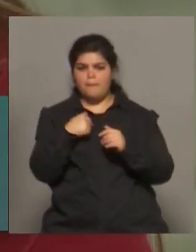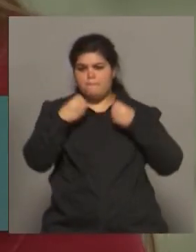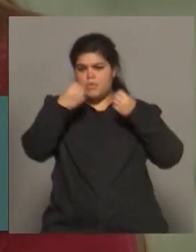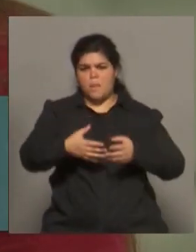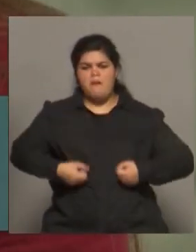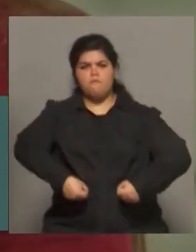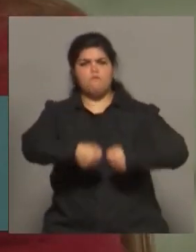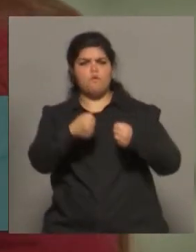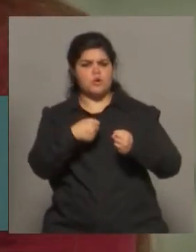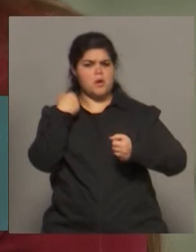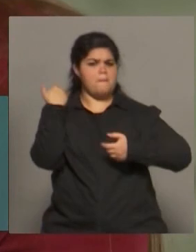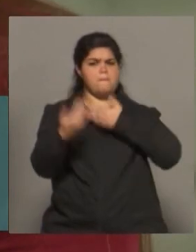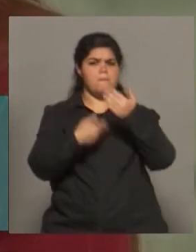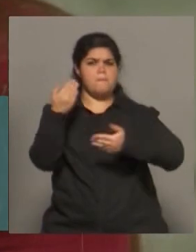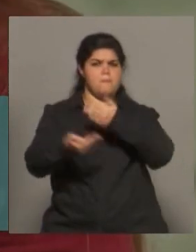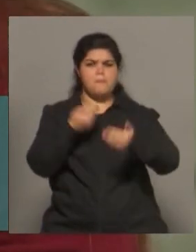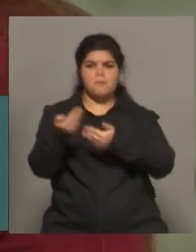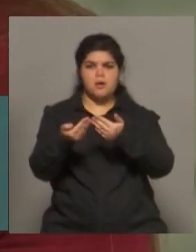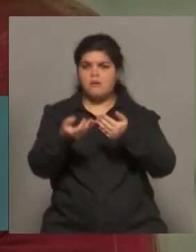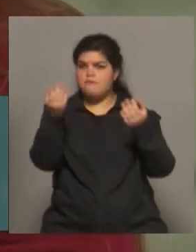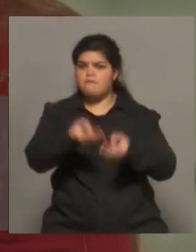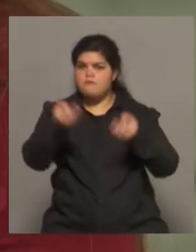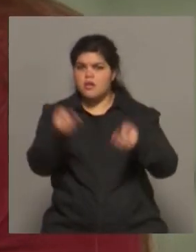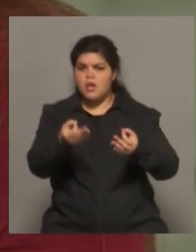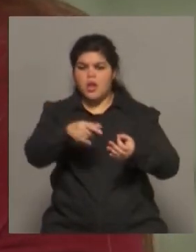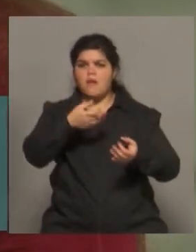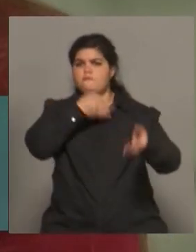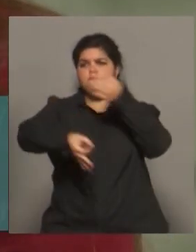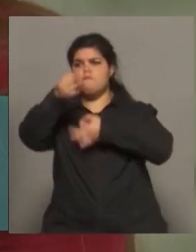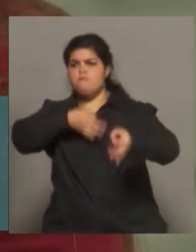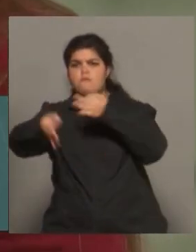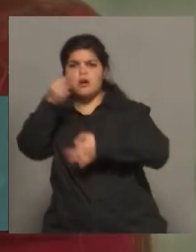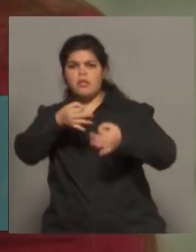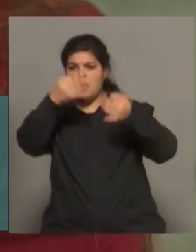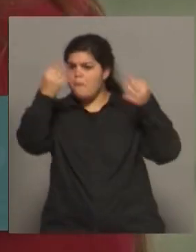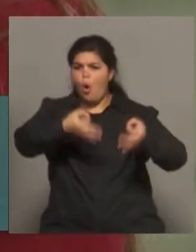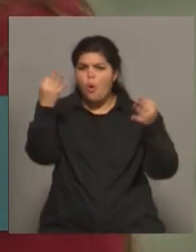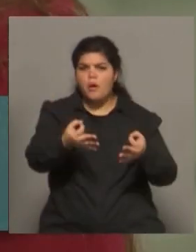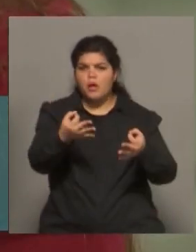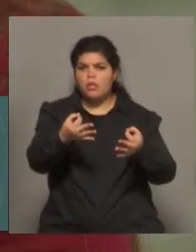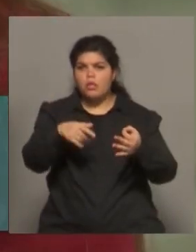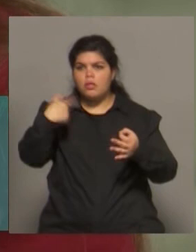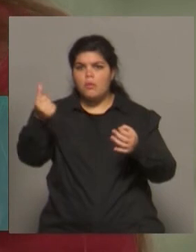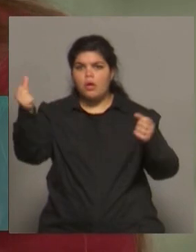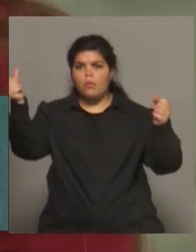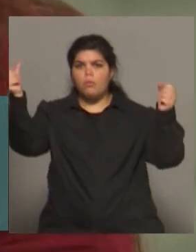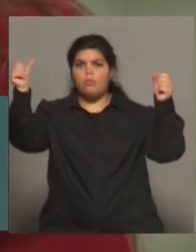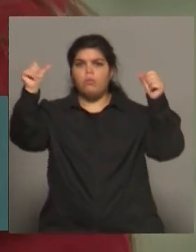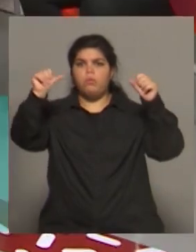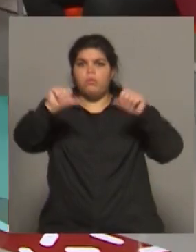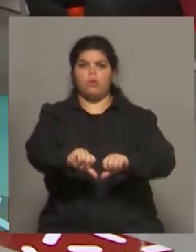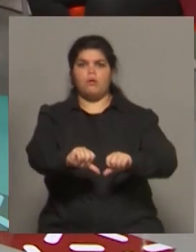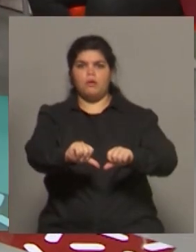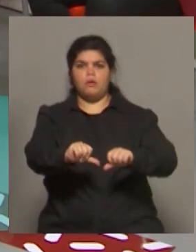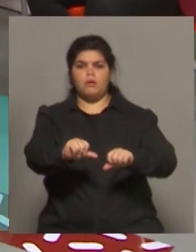principio fenomenal, o sea, un nivel de exportación buenísimo hasta que en un momento vinimos en picada.